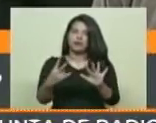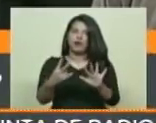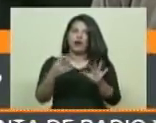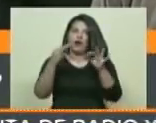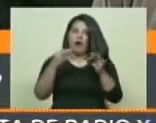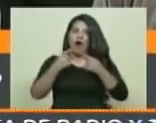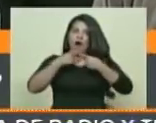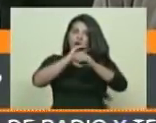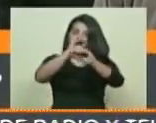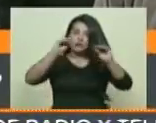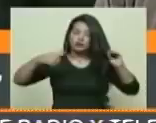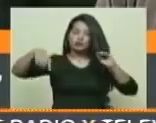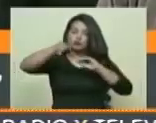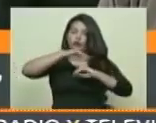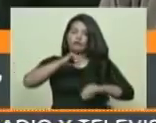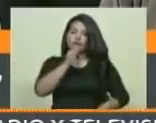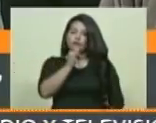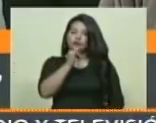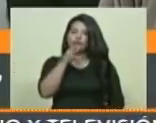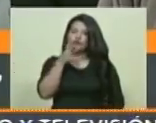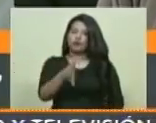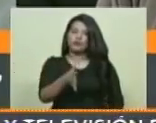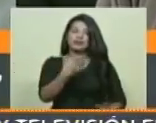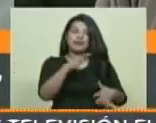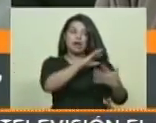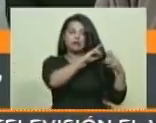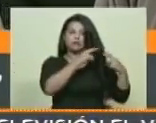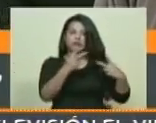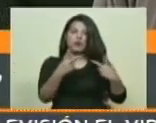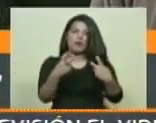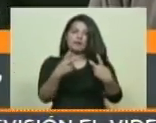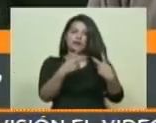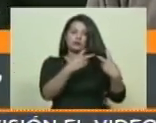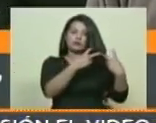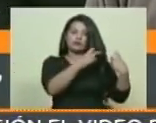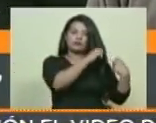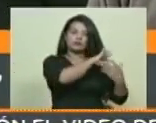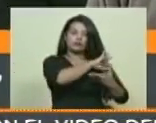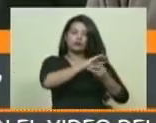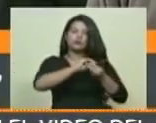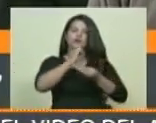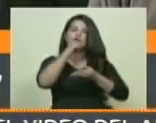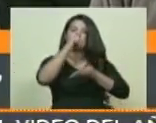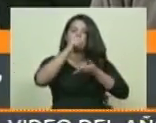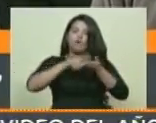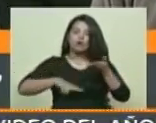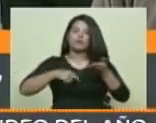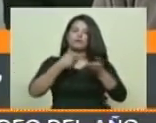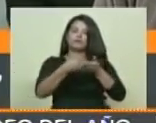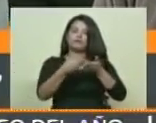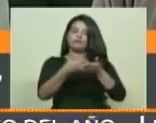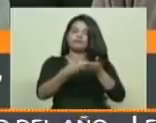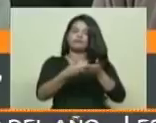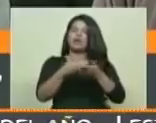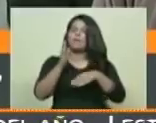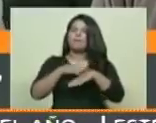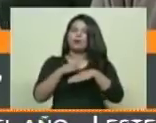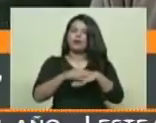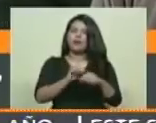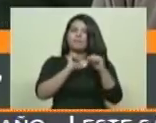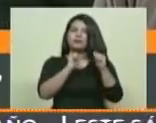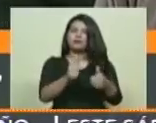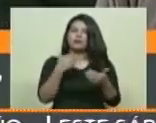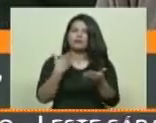del conocimiento los resultados parciales del proceso de revisión de las causas